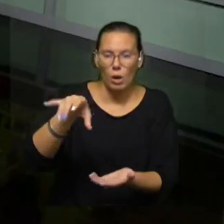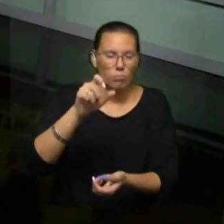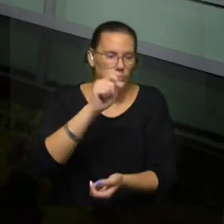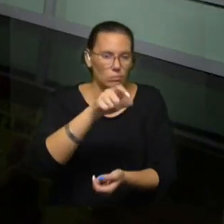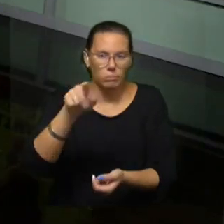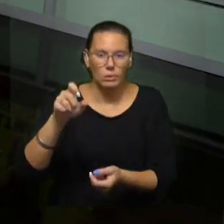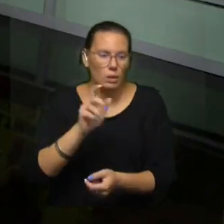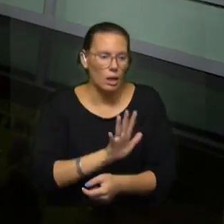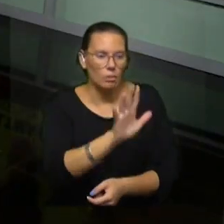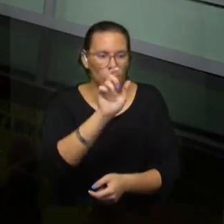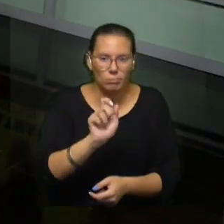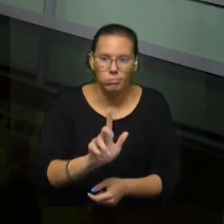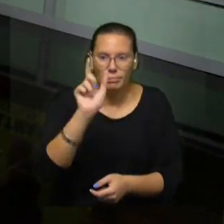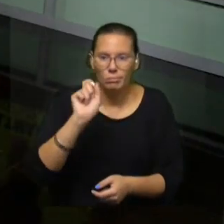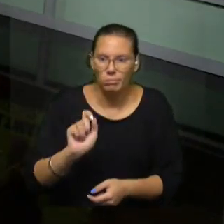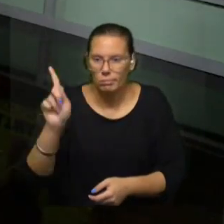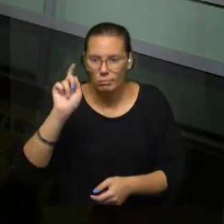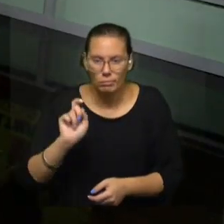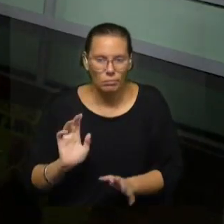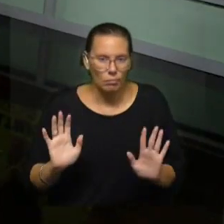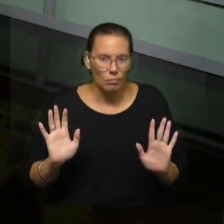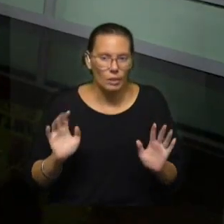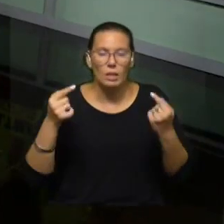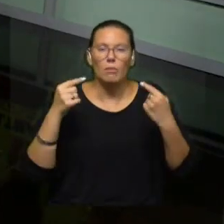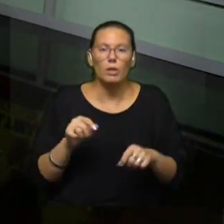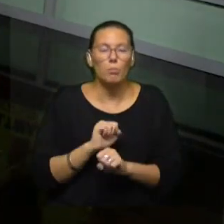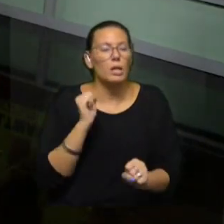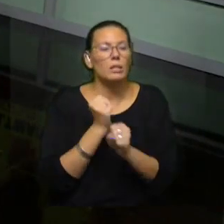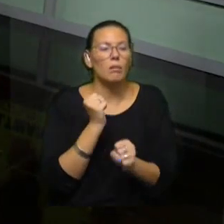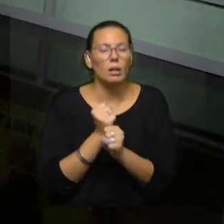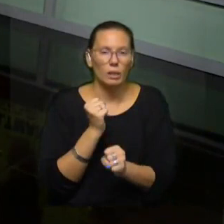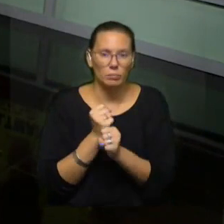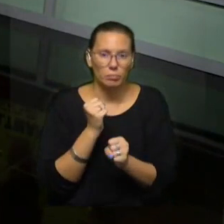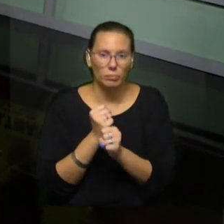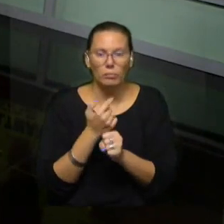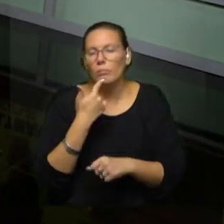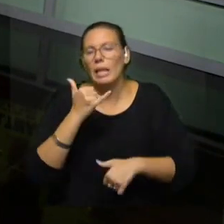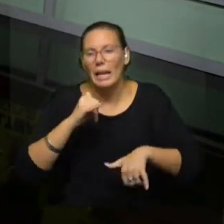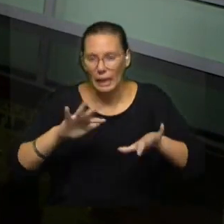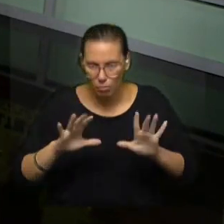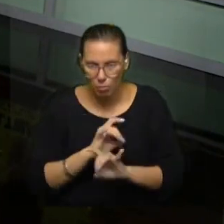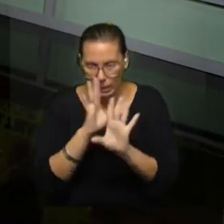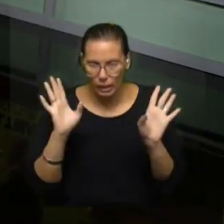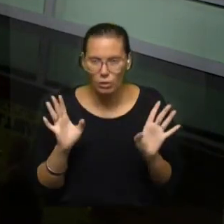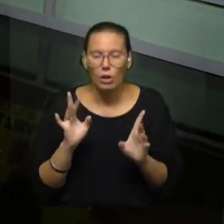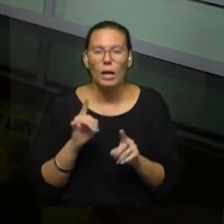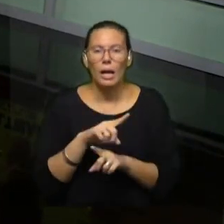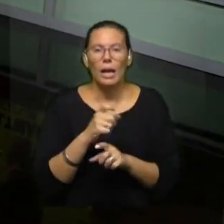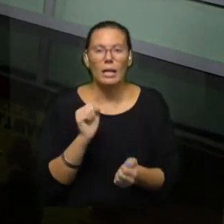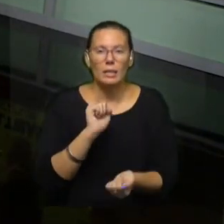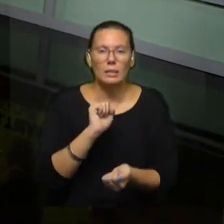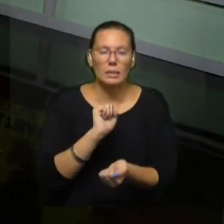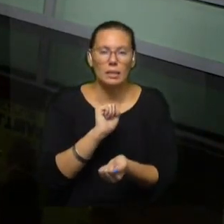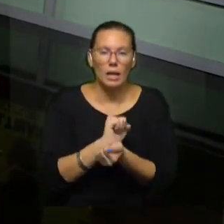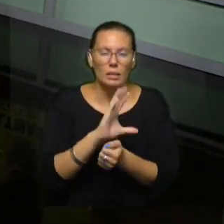o una característica que es muy propia. Porque una cosa es que vos puedas trabajar, lo llevo al ejemplo para que quede más claro, ¿no? En la ex cárcel de